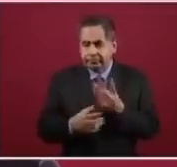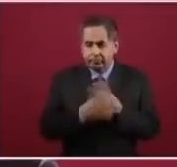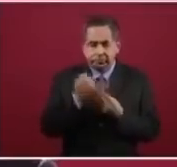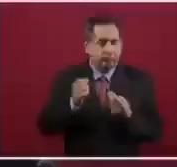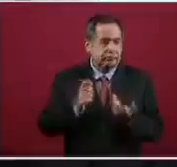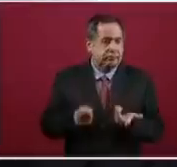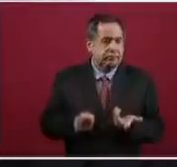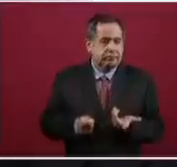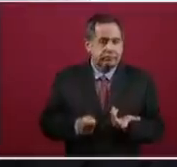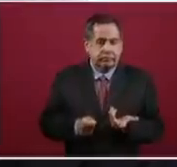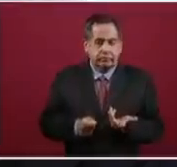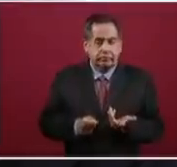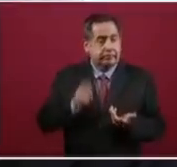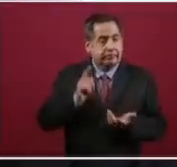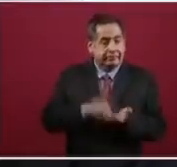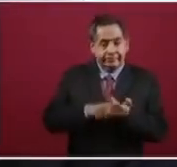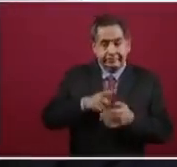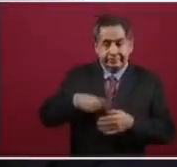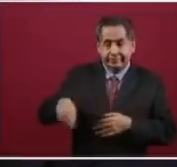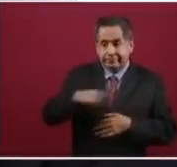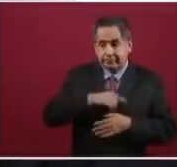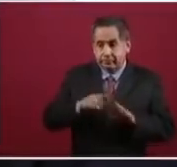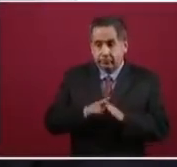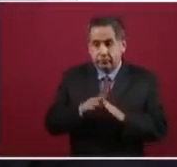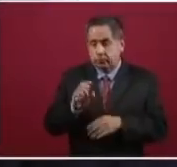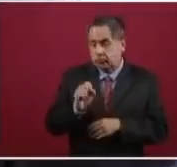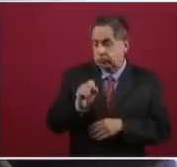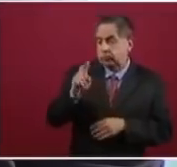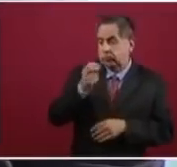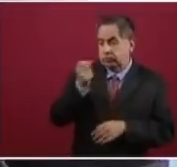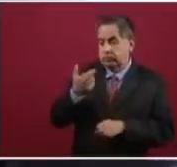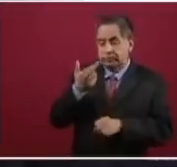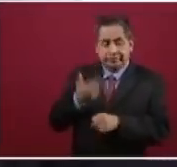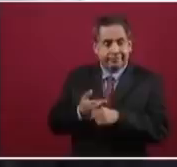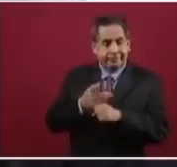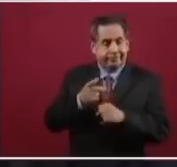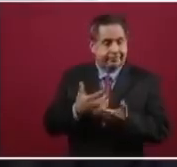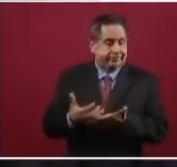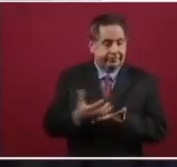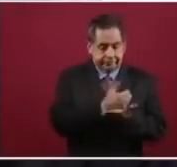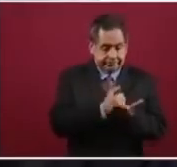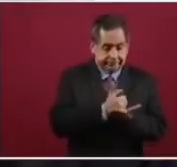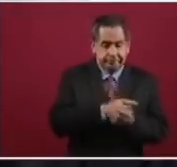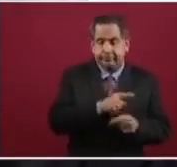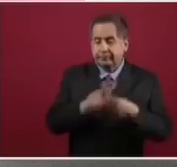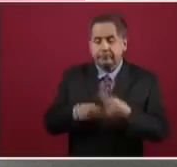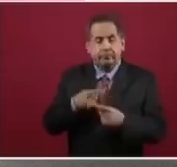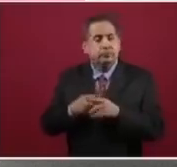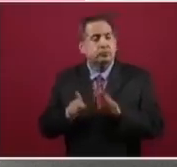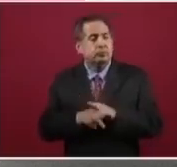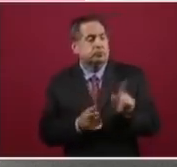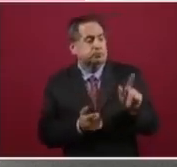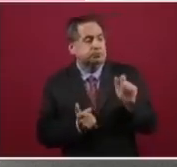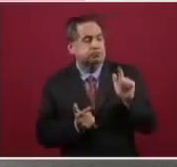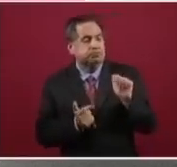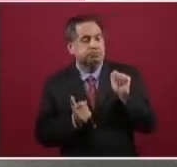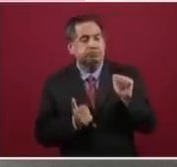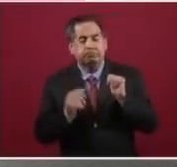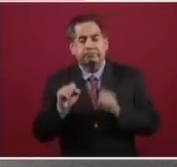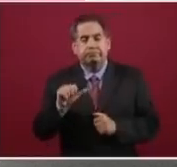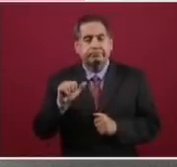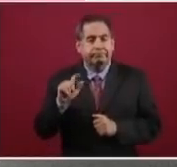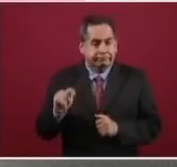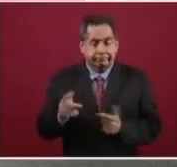esto es lo que lo que se determina en la subsecretaría de ingresos y lo otro es lo que se ideó nosotros la eficiencia con la que cobra el sat